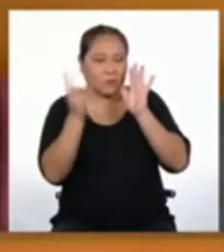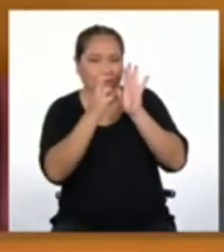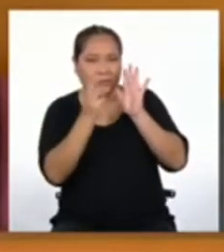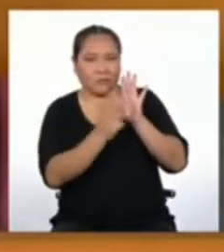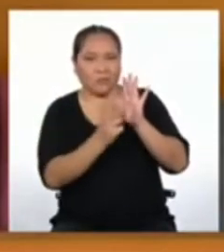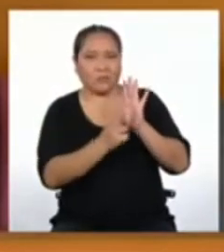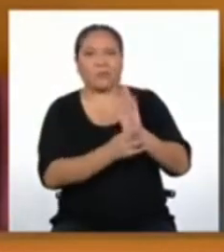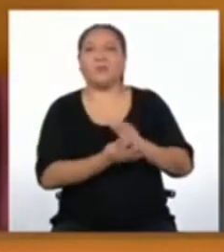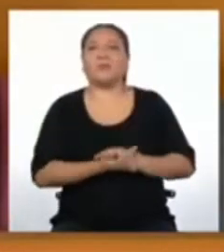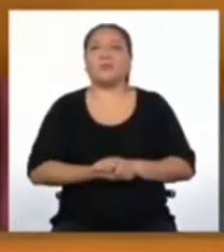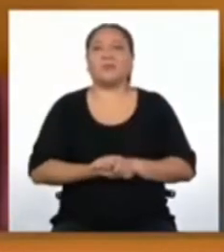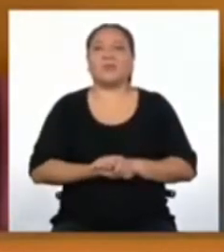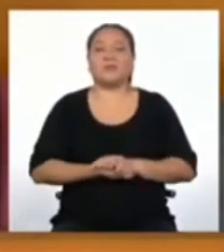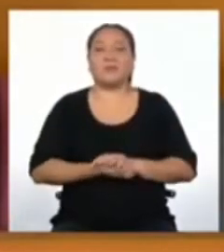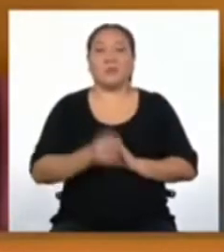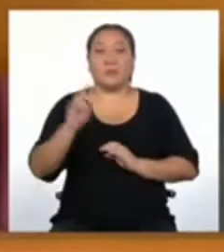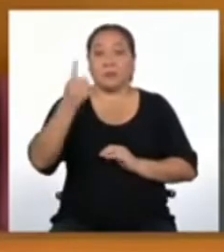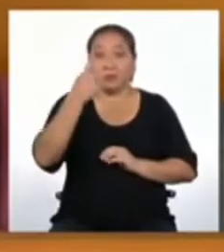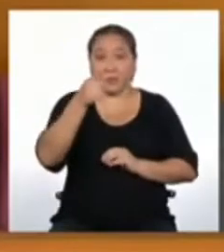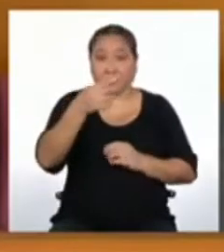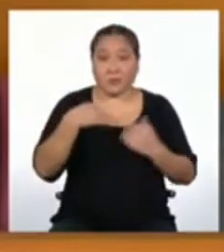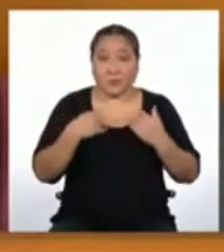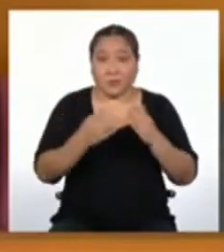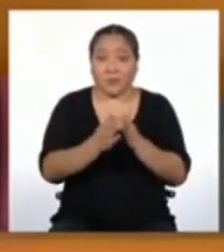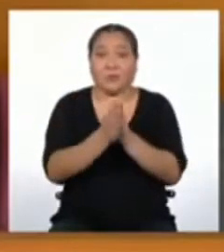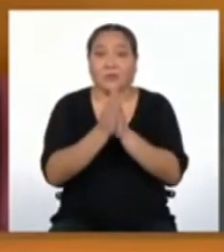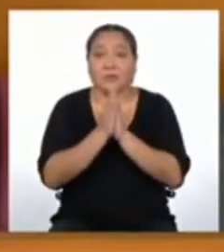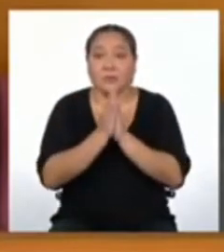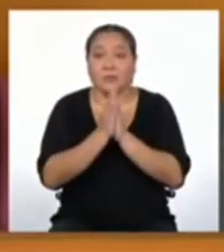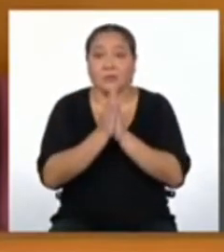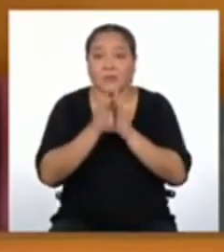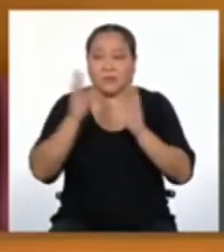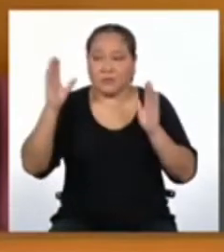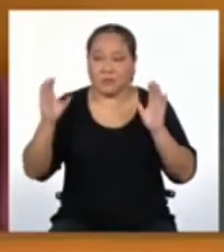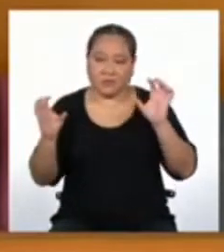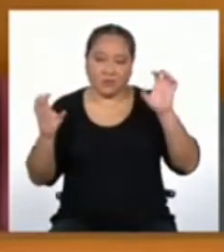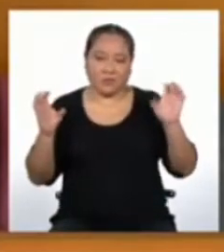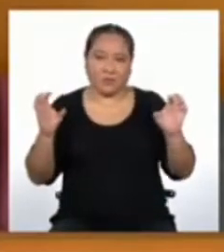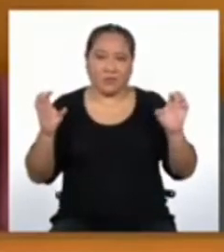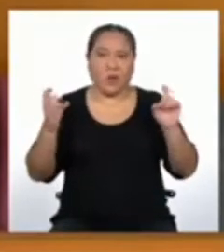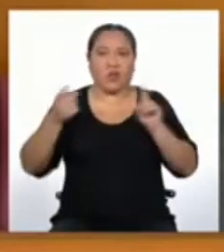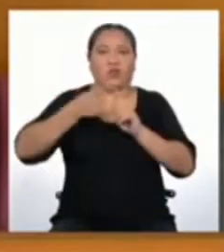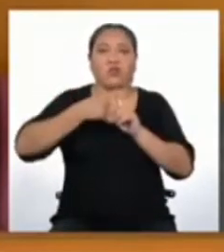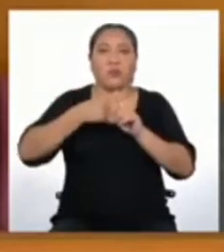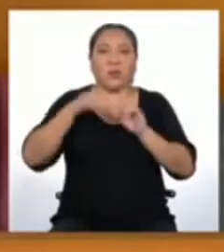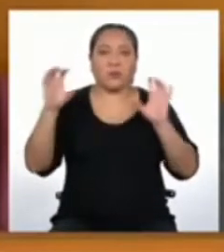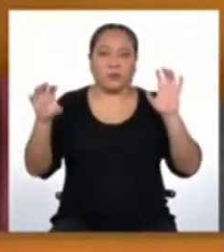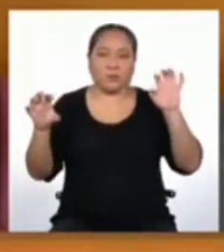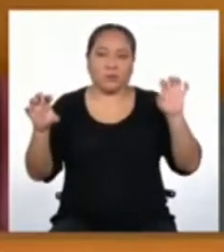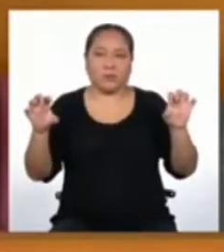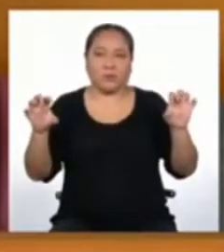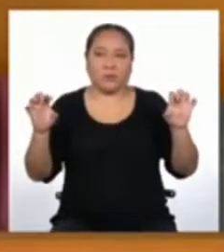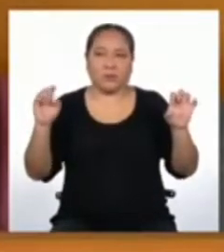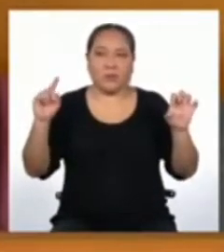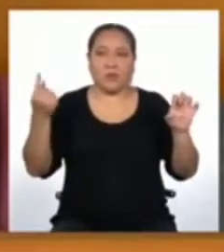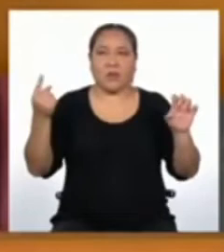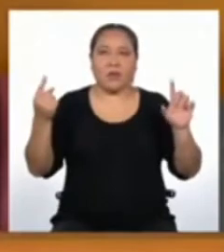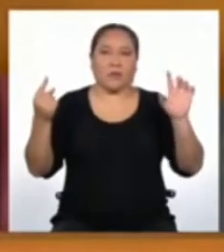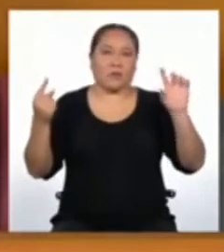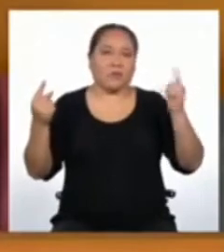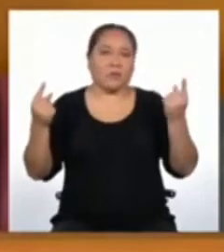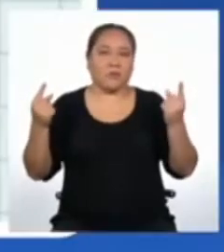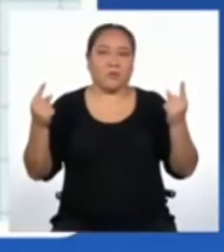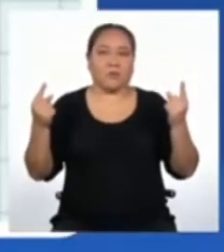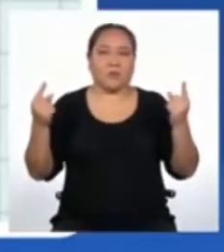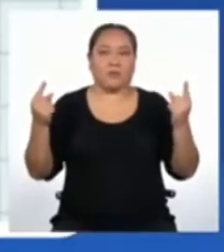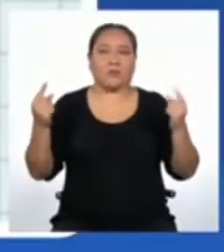sucesión. Lo primero que quiero pedirles es que sumen los extremos. Empecemos con el primer término y el último